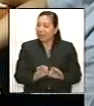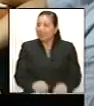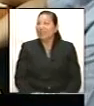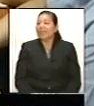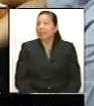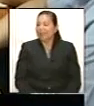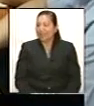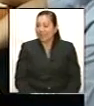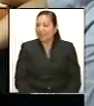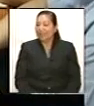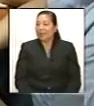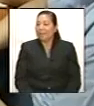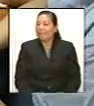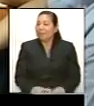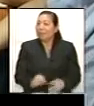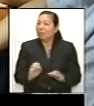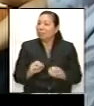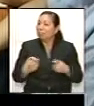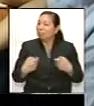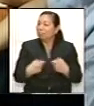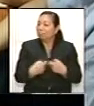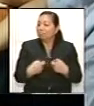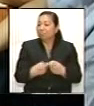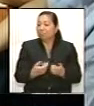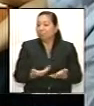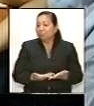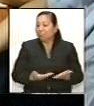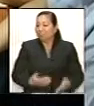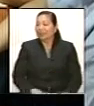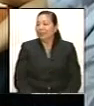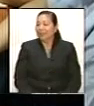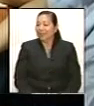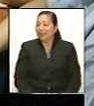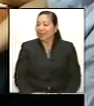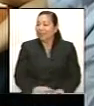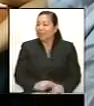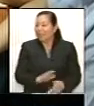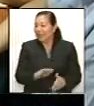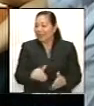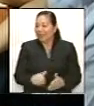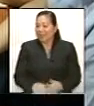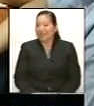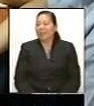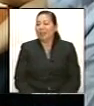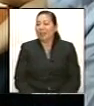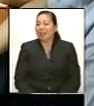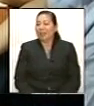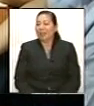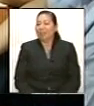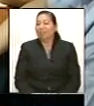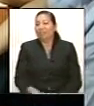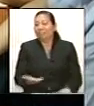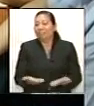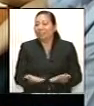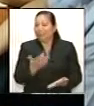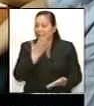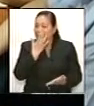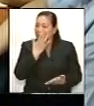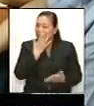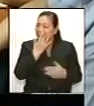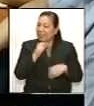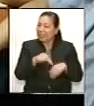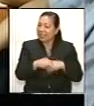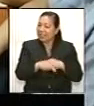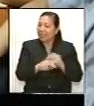carácter obligatorio el tema del correo, porque en verdad estamos perdiendo casos para poder ser contestados, y también de manera opcional,